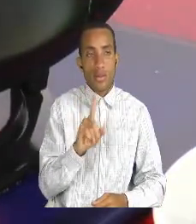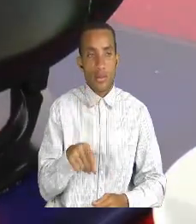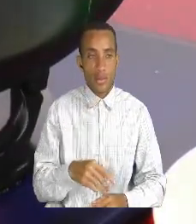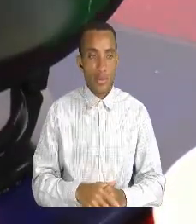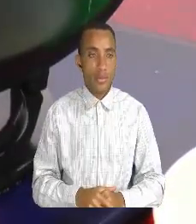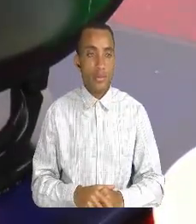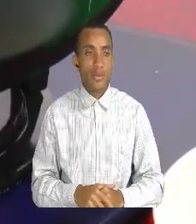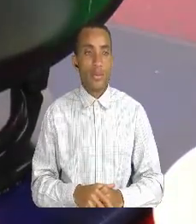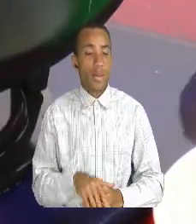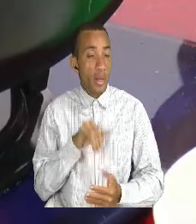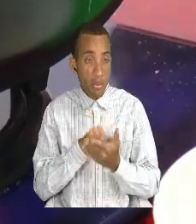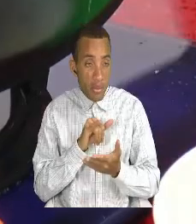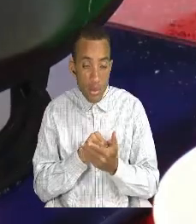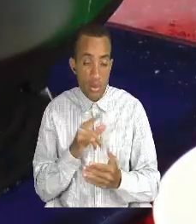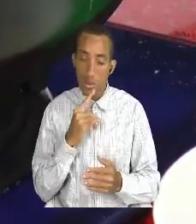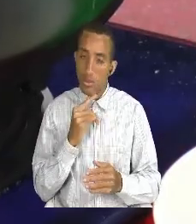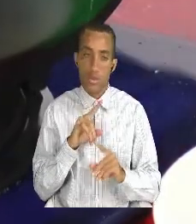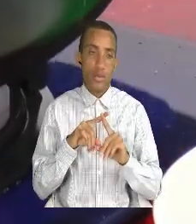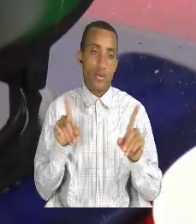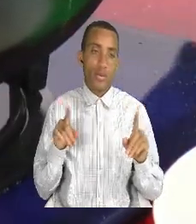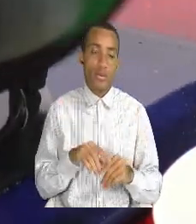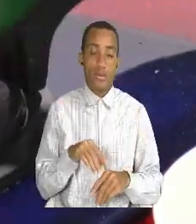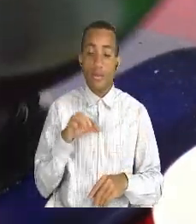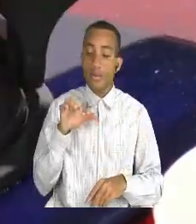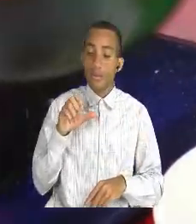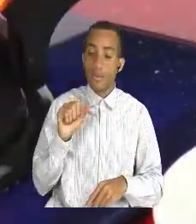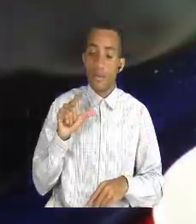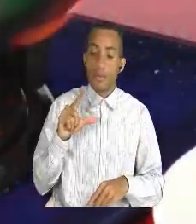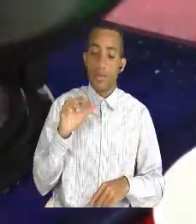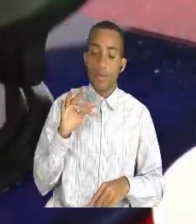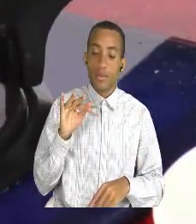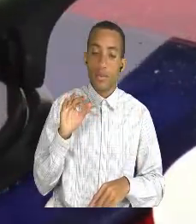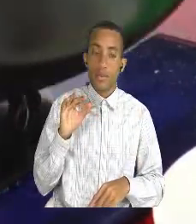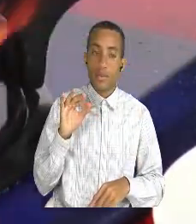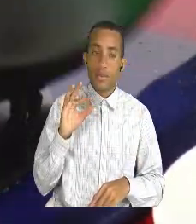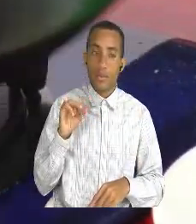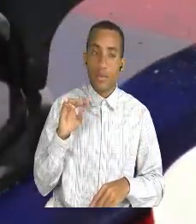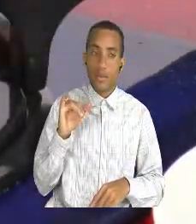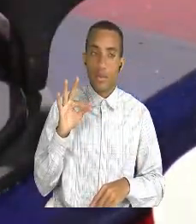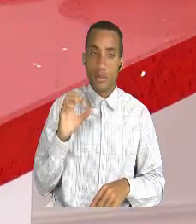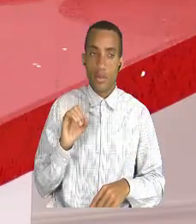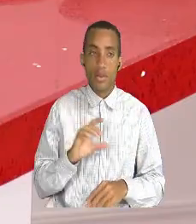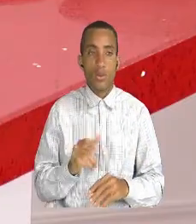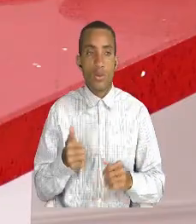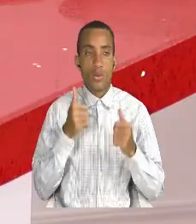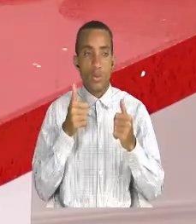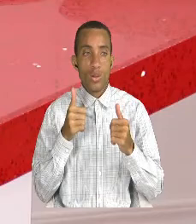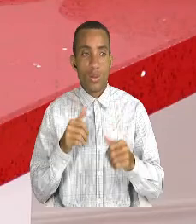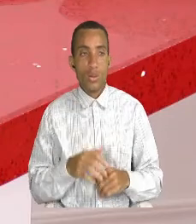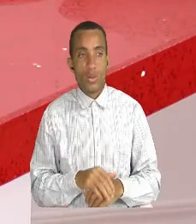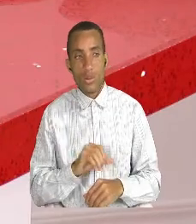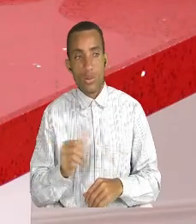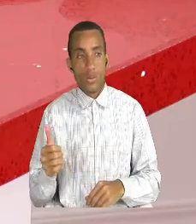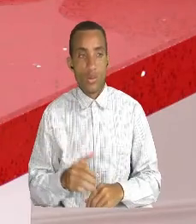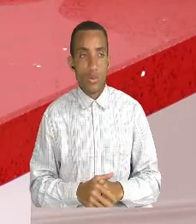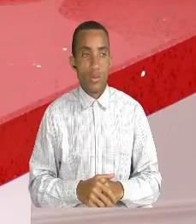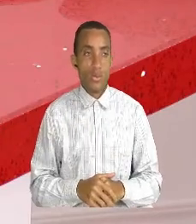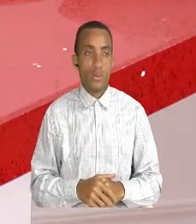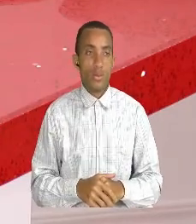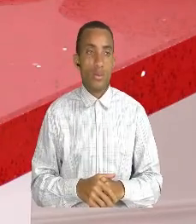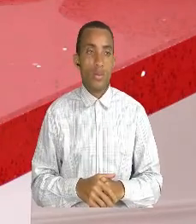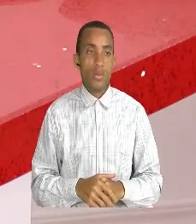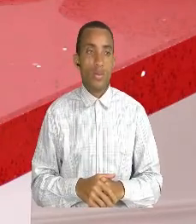lo mismo. No. Y los palmitos de mar, que es también otro producto muy, muy bueno para nuestro. Ok.